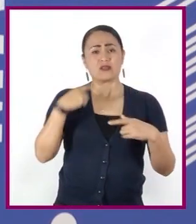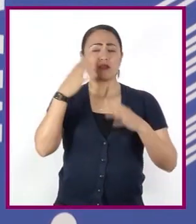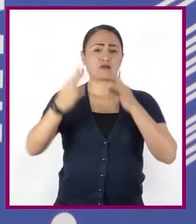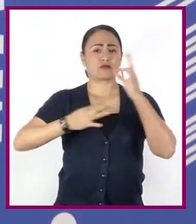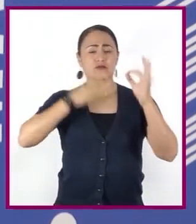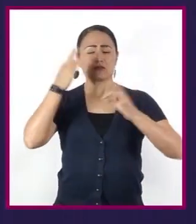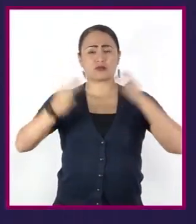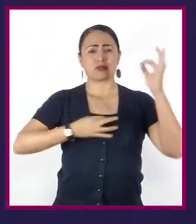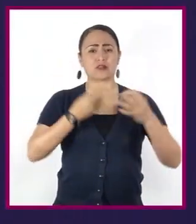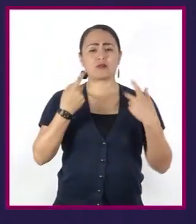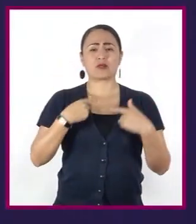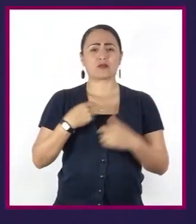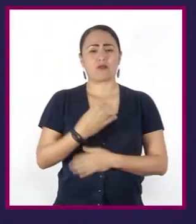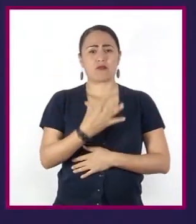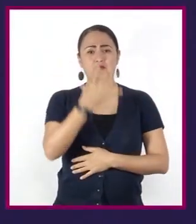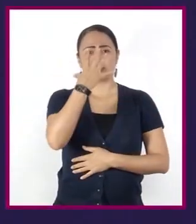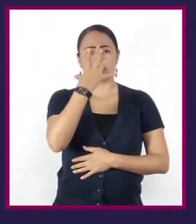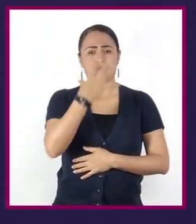solemnidad.